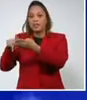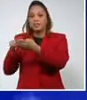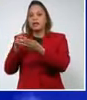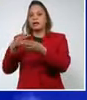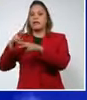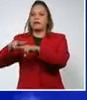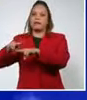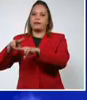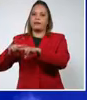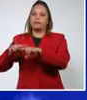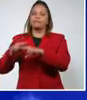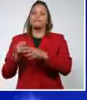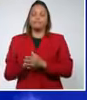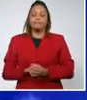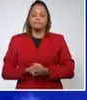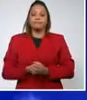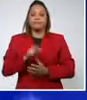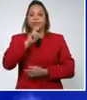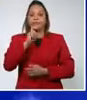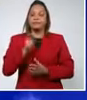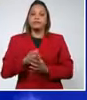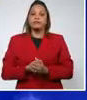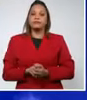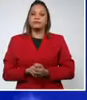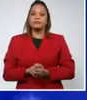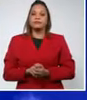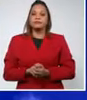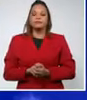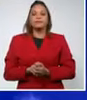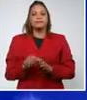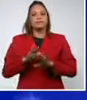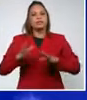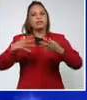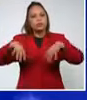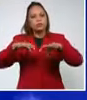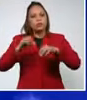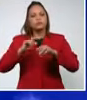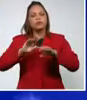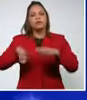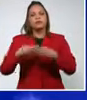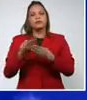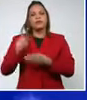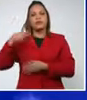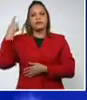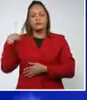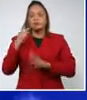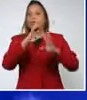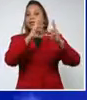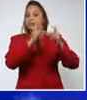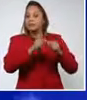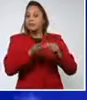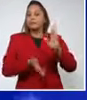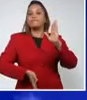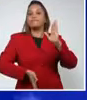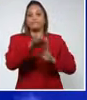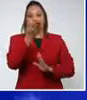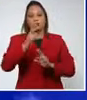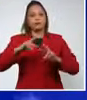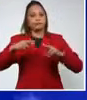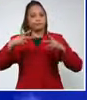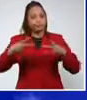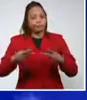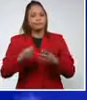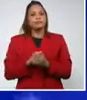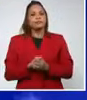Habana. Este es el comportamiento en el día de ayer, reitero, una cifra acumulada elevada. De